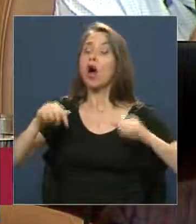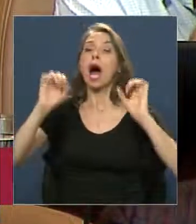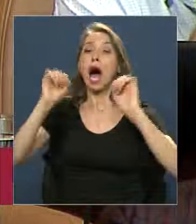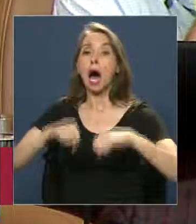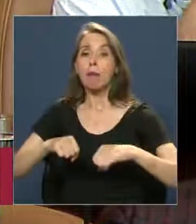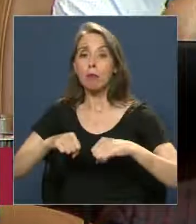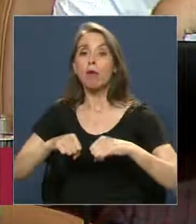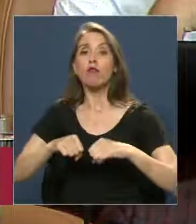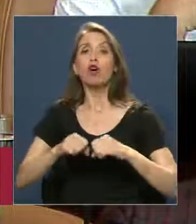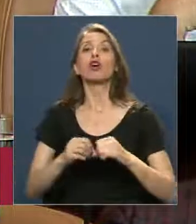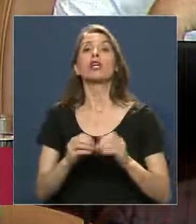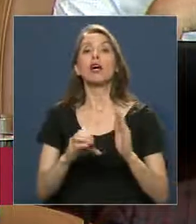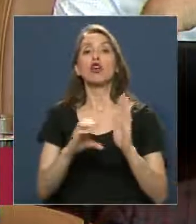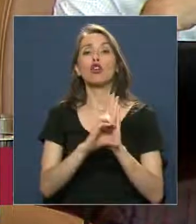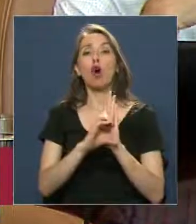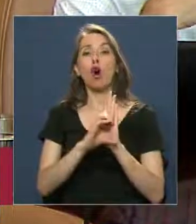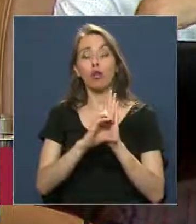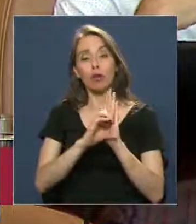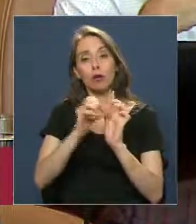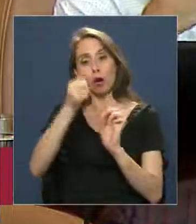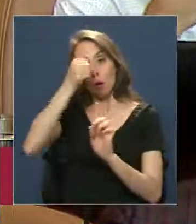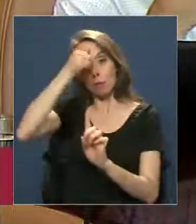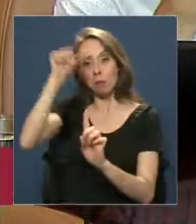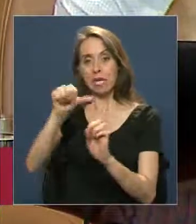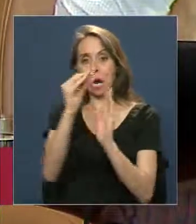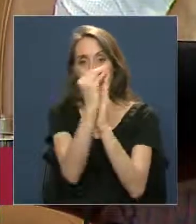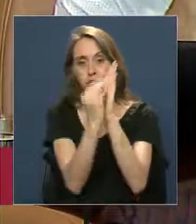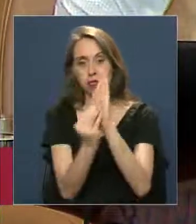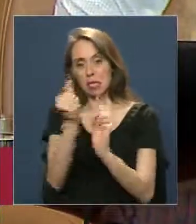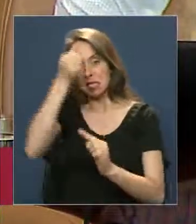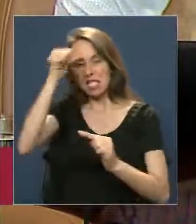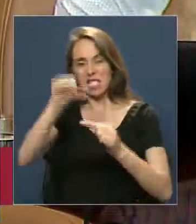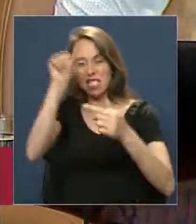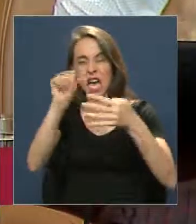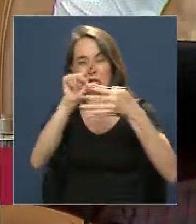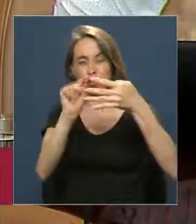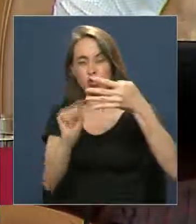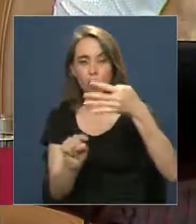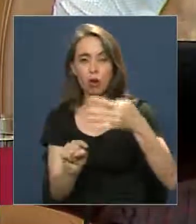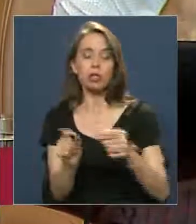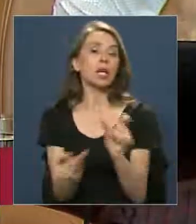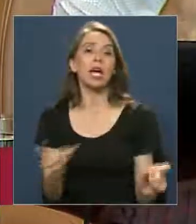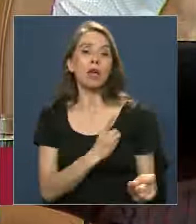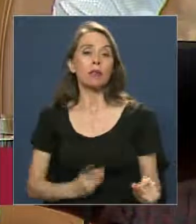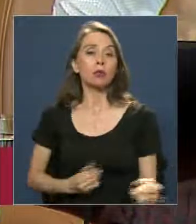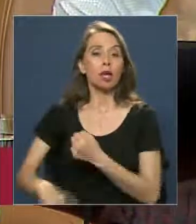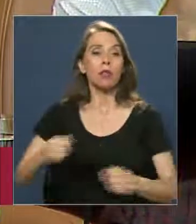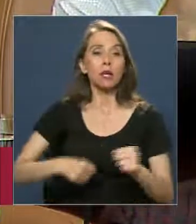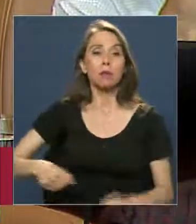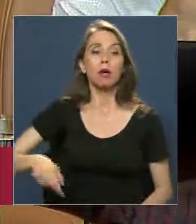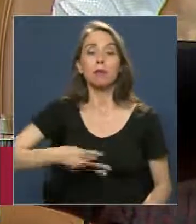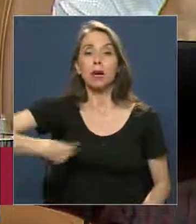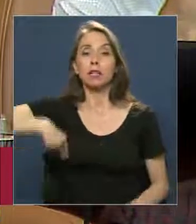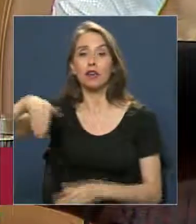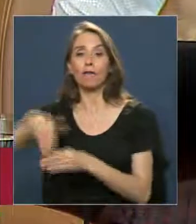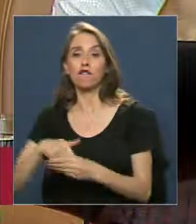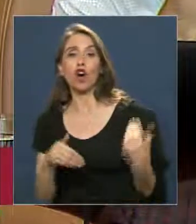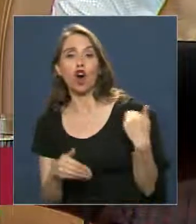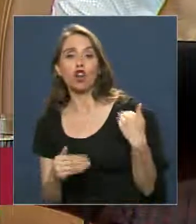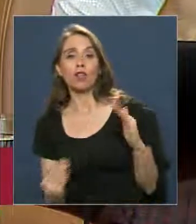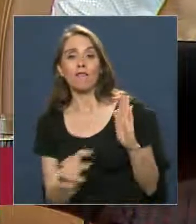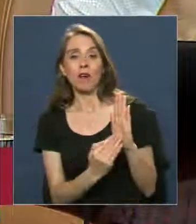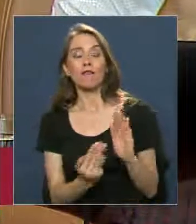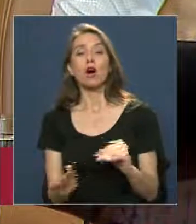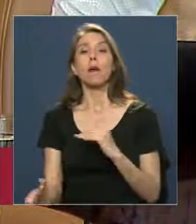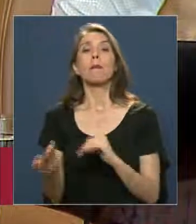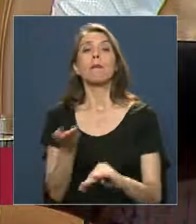penales, pero muchos de los diputados que hoy día están desesperados porque esto nosotros lo votemos a favor, están